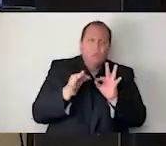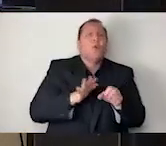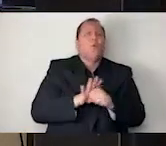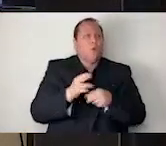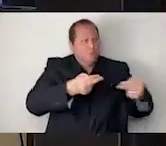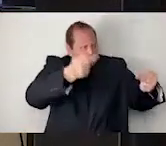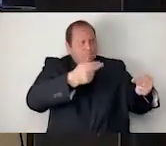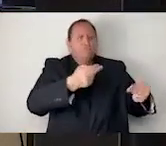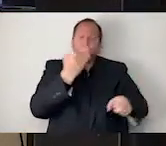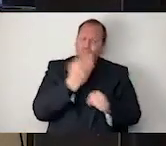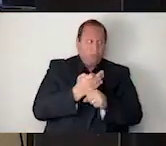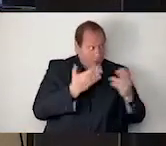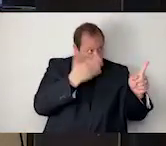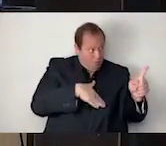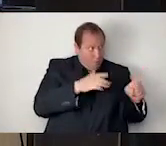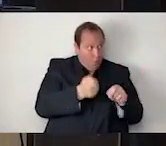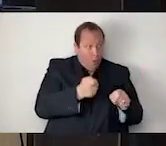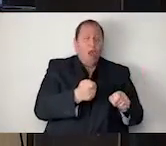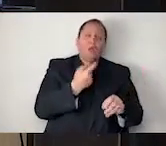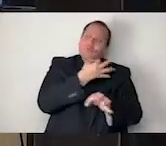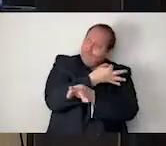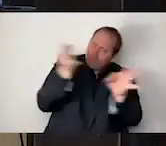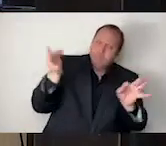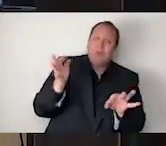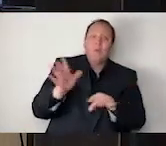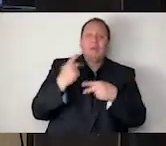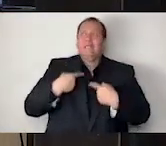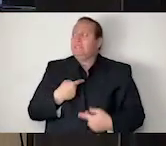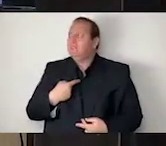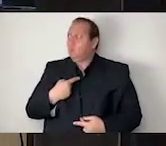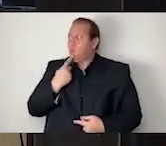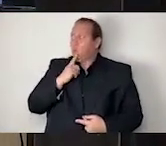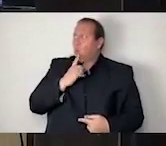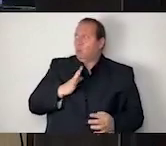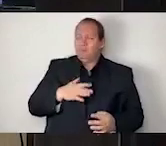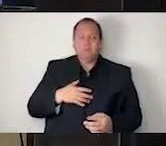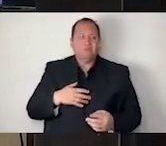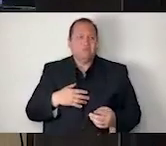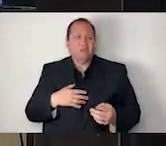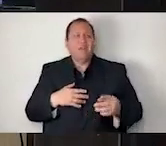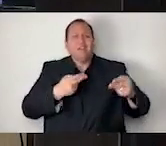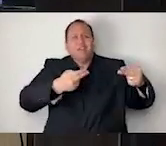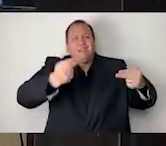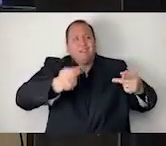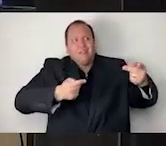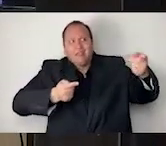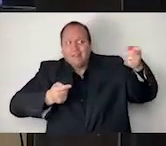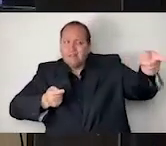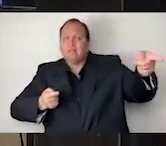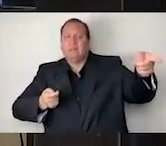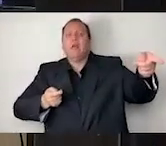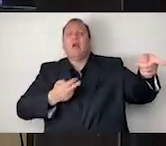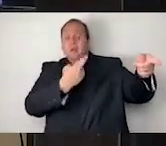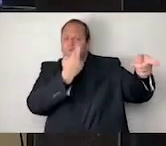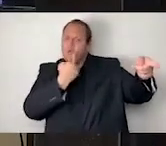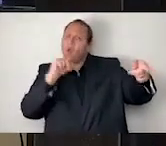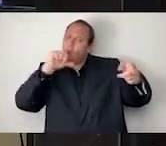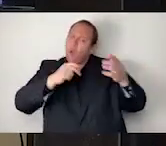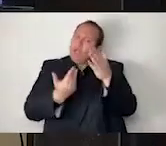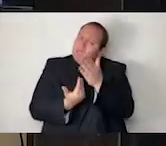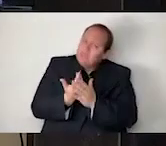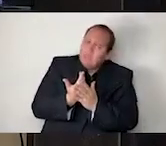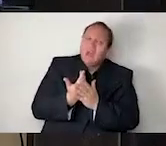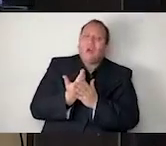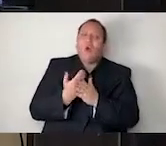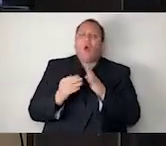hace el nombre de esa empresa que ya te reportaron hoy en la mañana en la mesa de seguridad de adelante de donde esté sergio